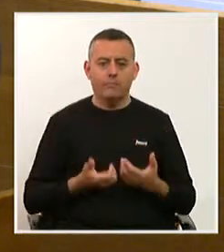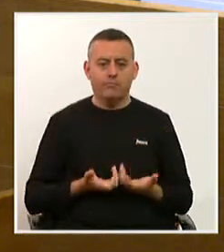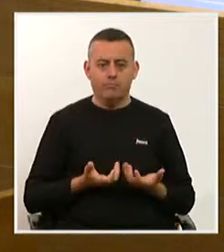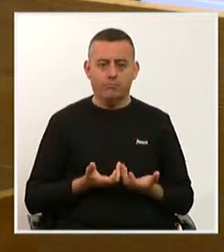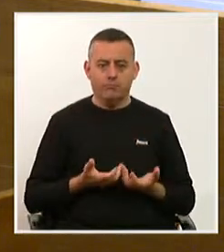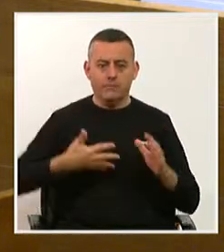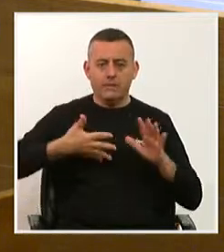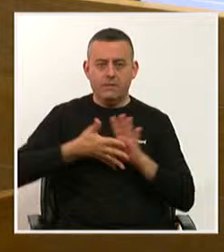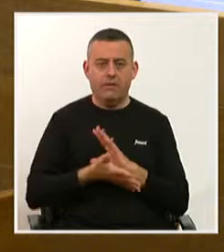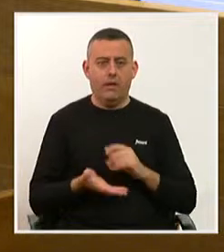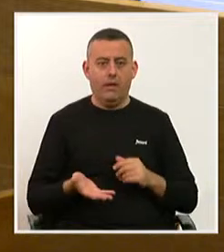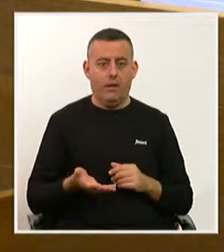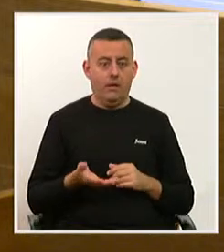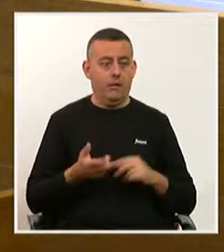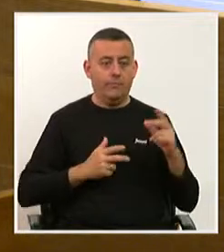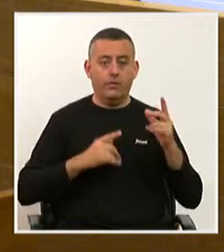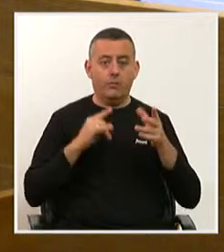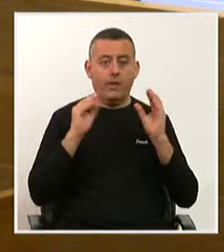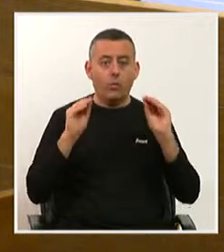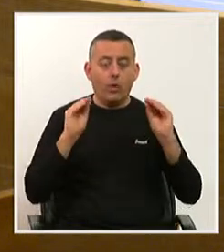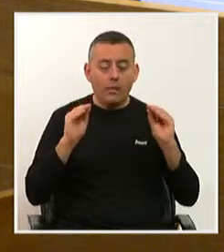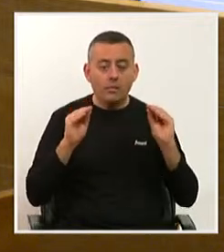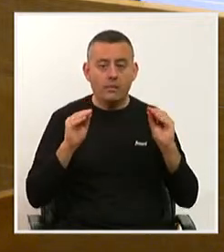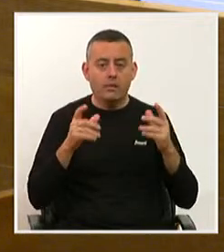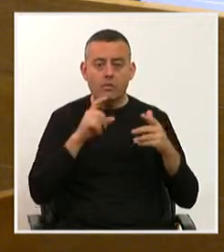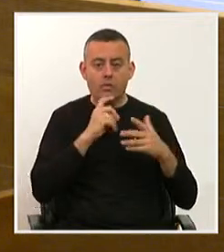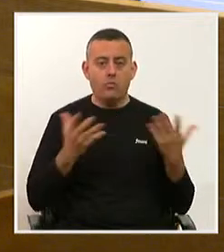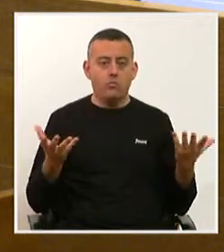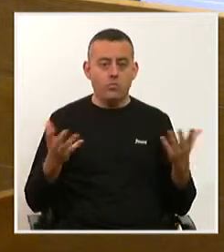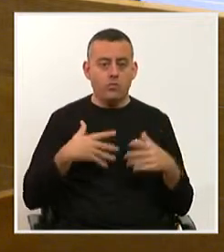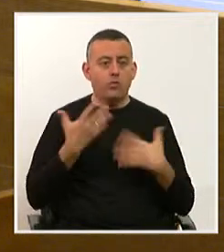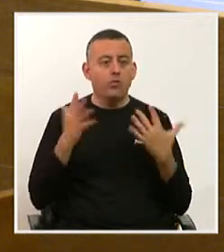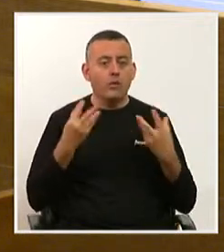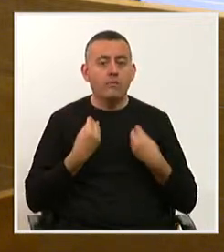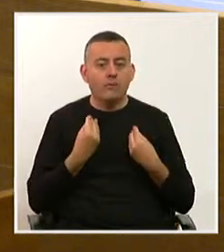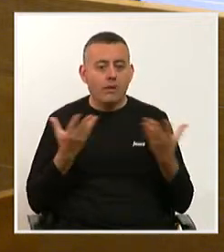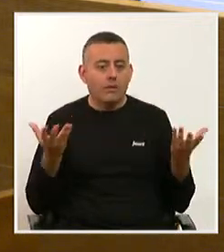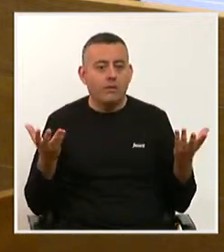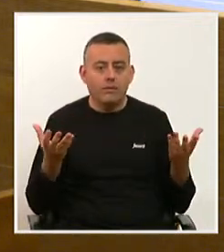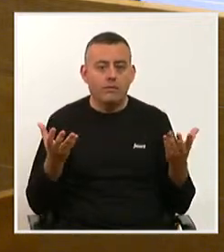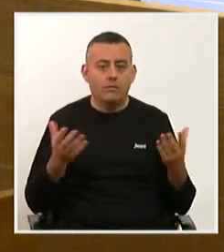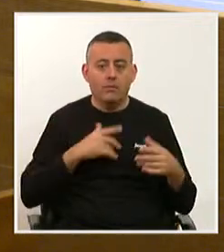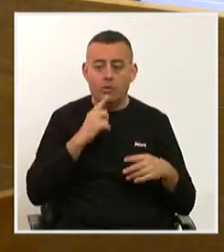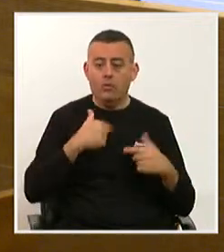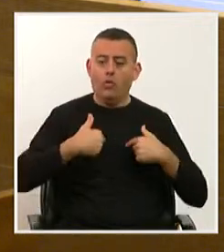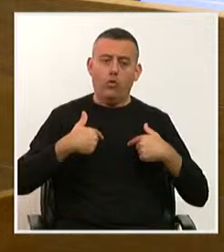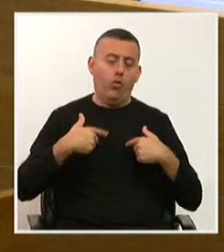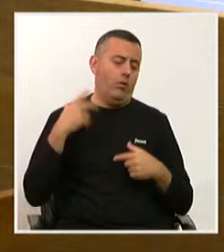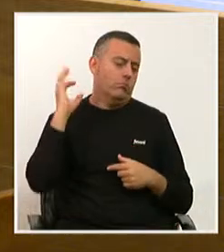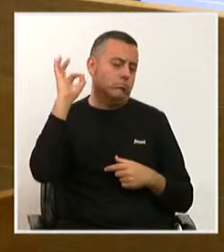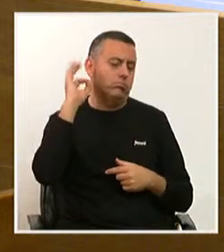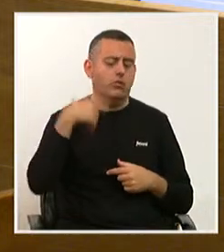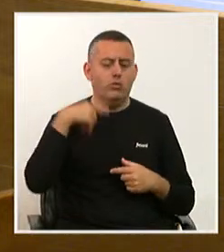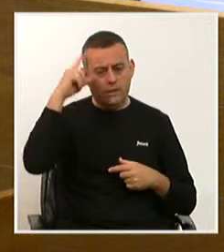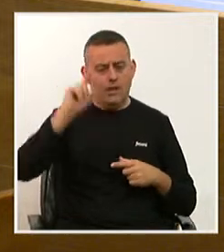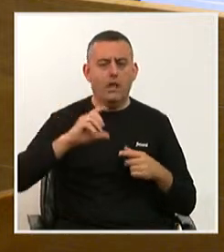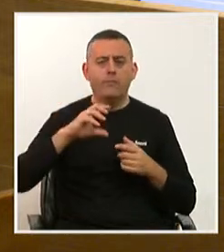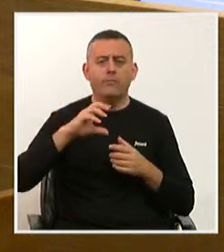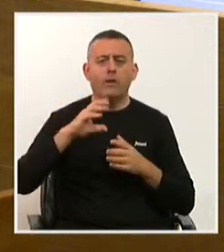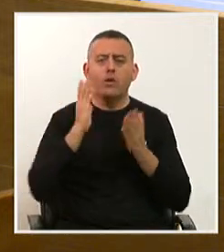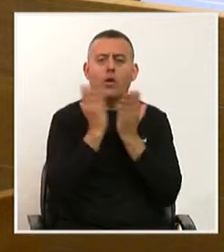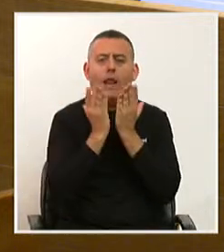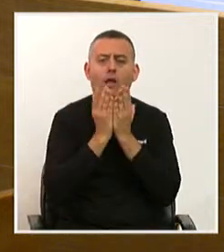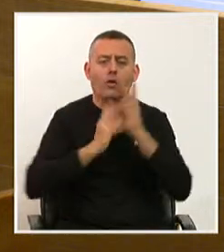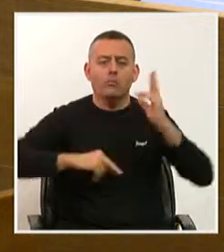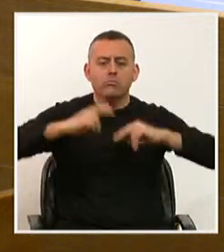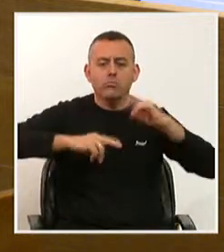acabar en polía quea inmaculada que diga Bueno es que yo cones y una crack una persona que Agar una esa y